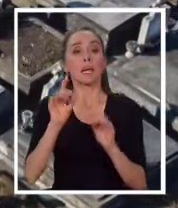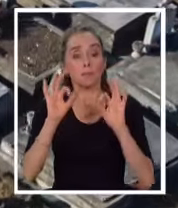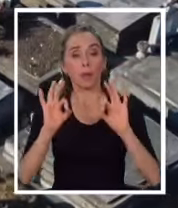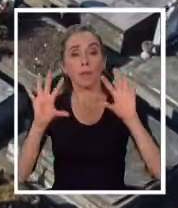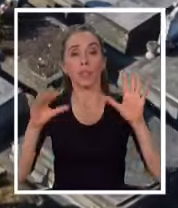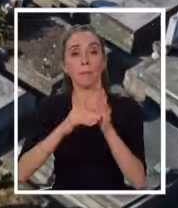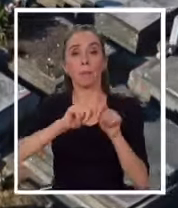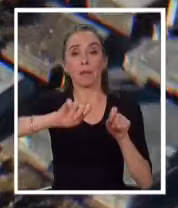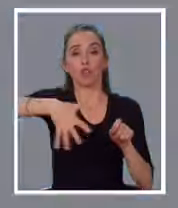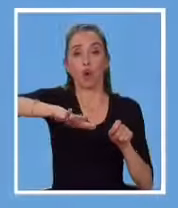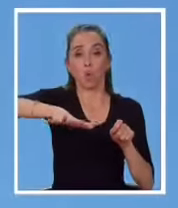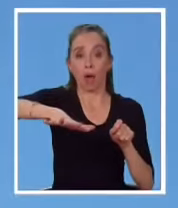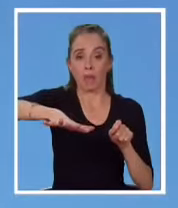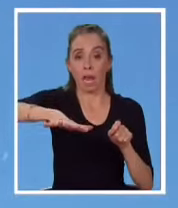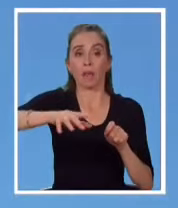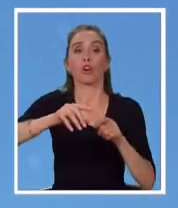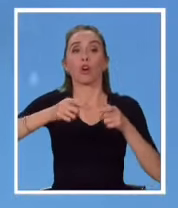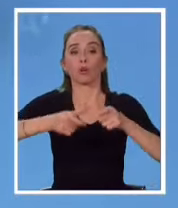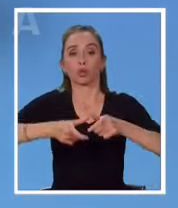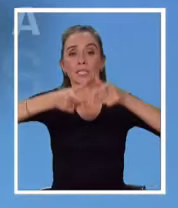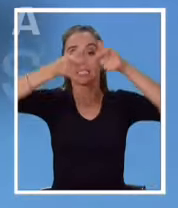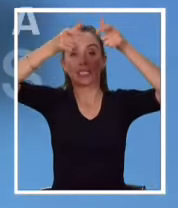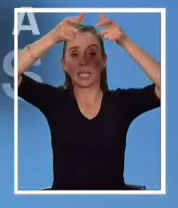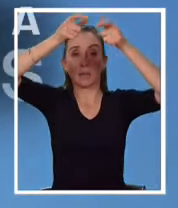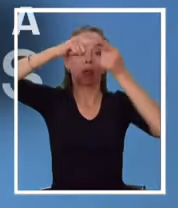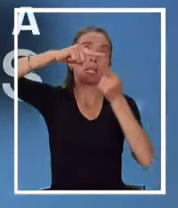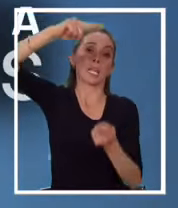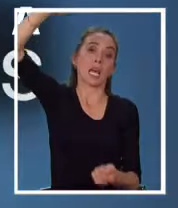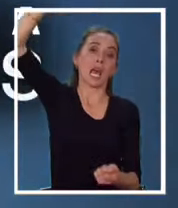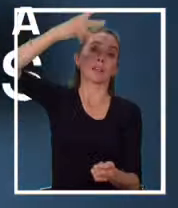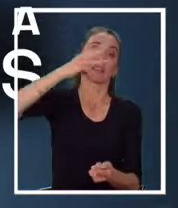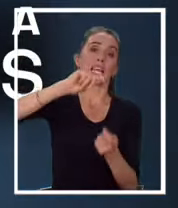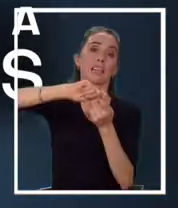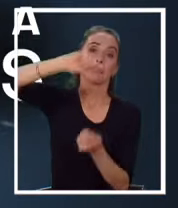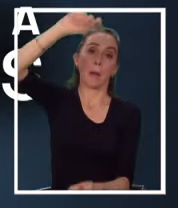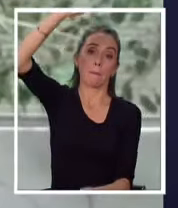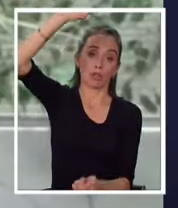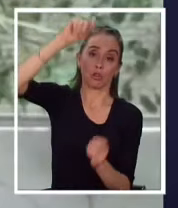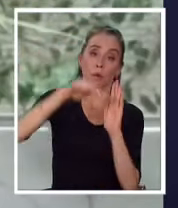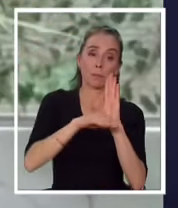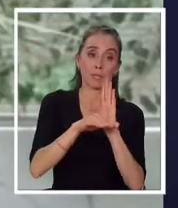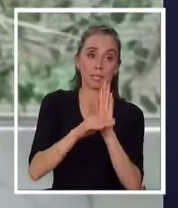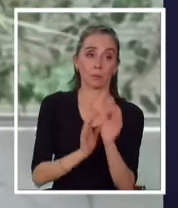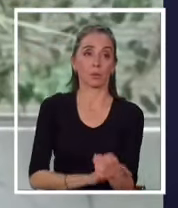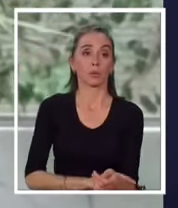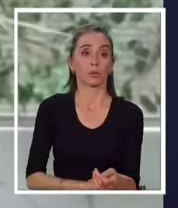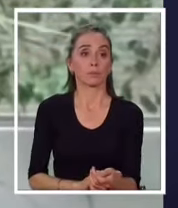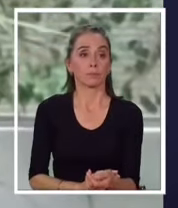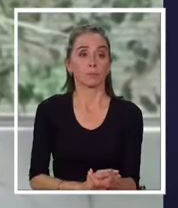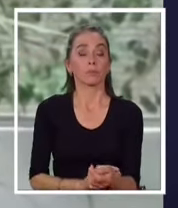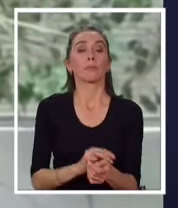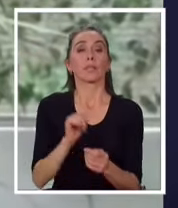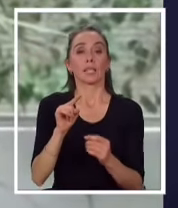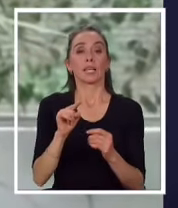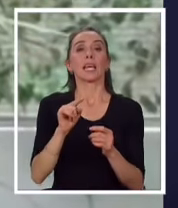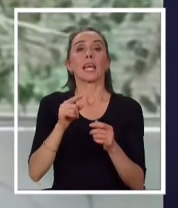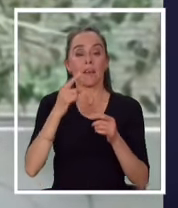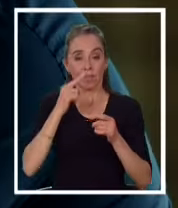10.000 metros cuadrados o que la chimenea no sea inferior a 30 metros. La falta de la altura